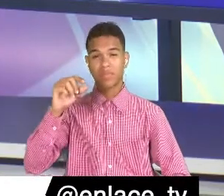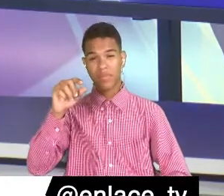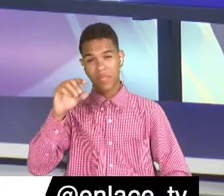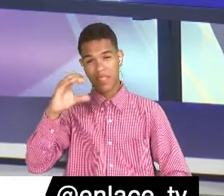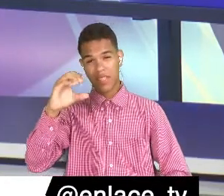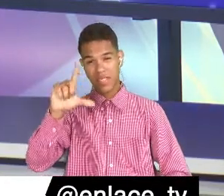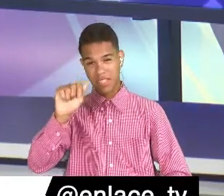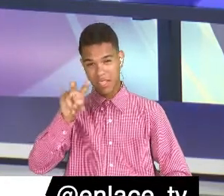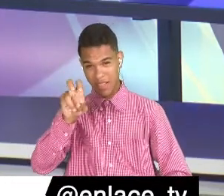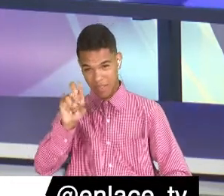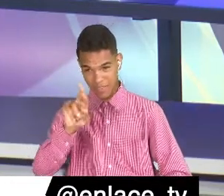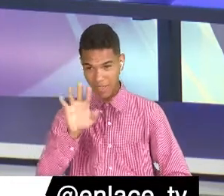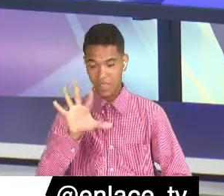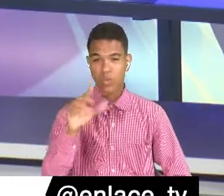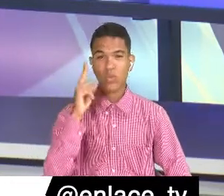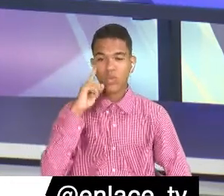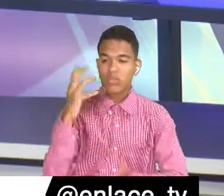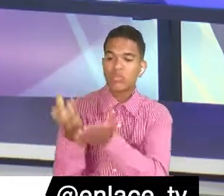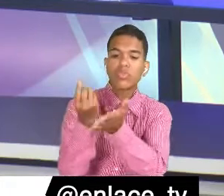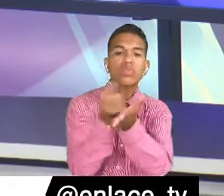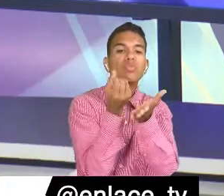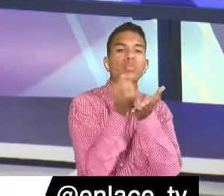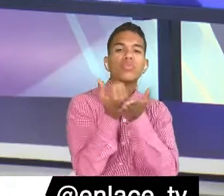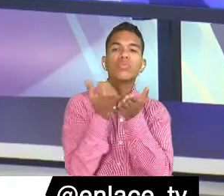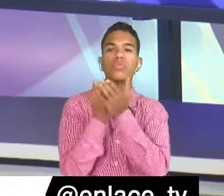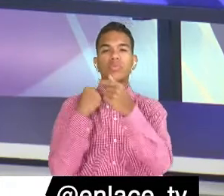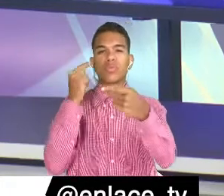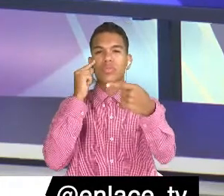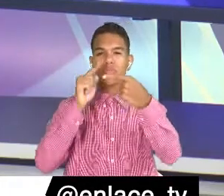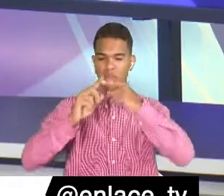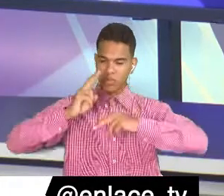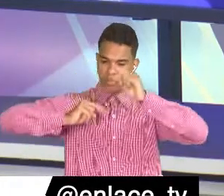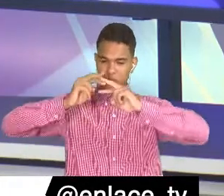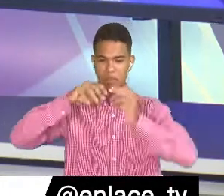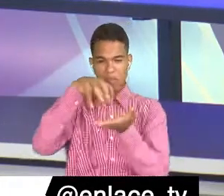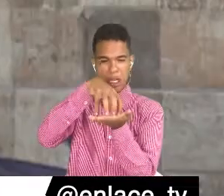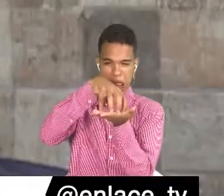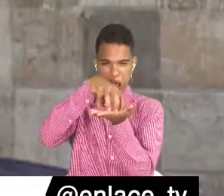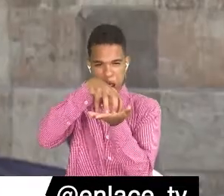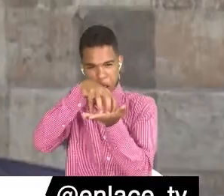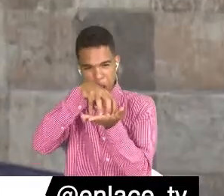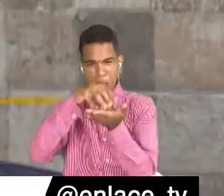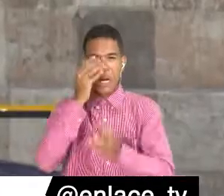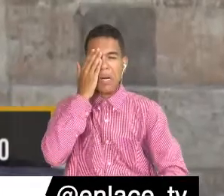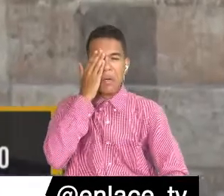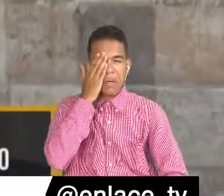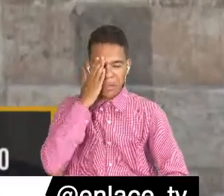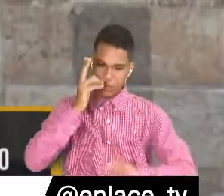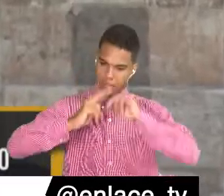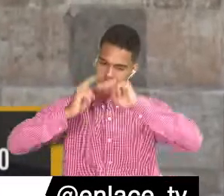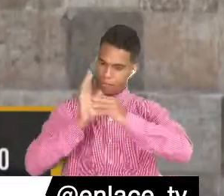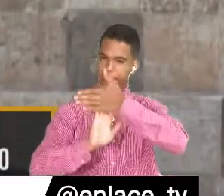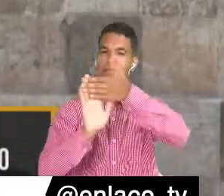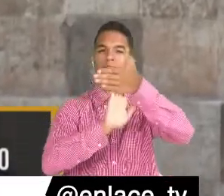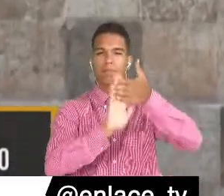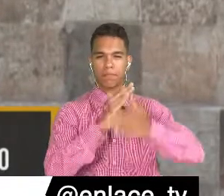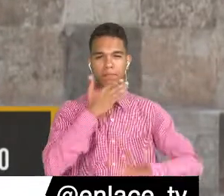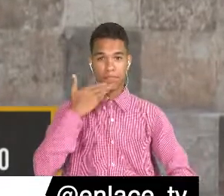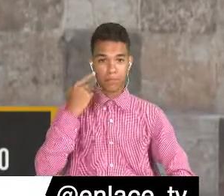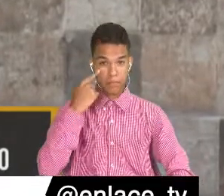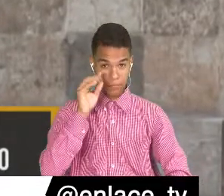para recaudar fondos con destino al mejoramiento de la infraestructura del templo. Para el próximo 23 de abril hay prevista